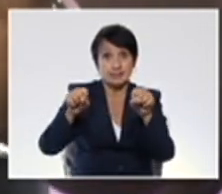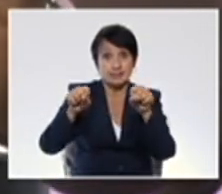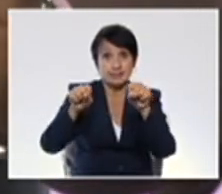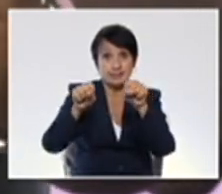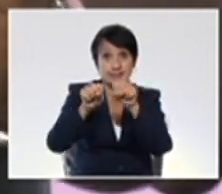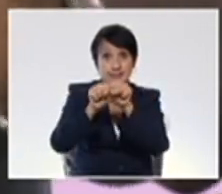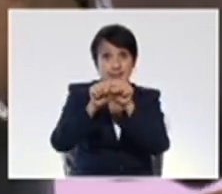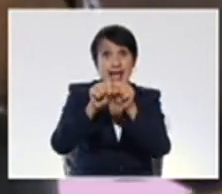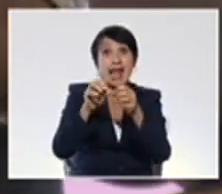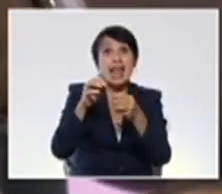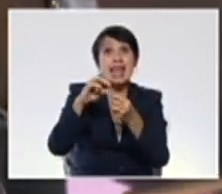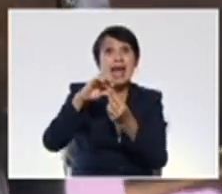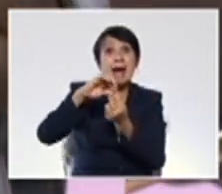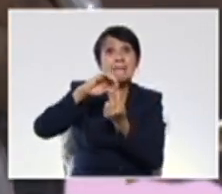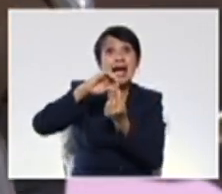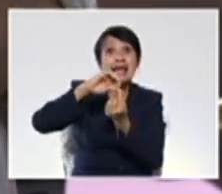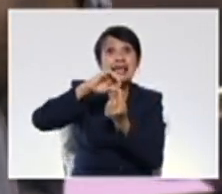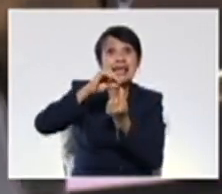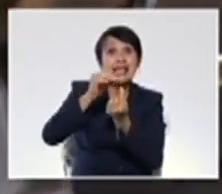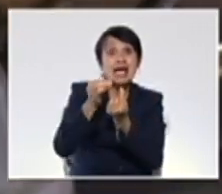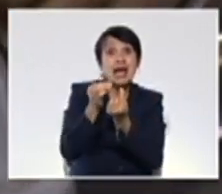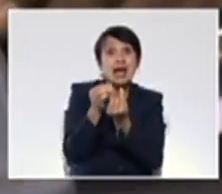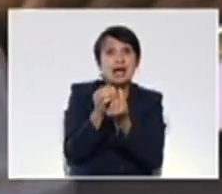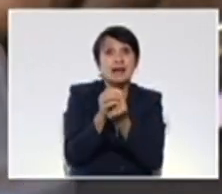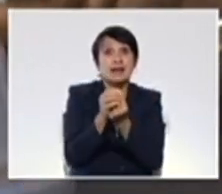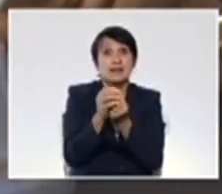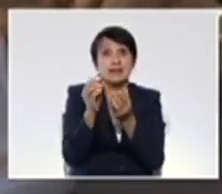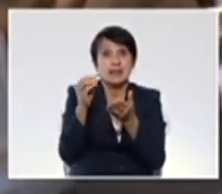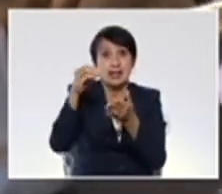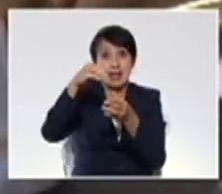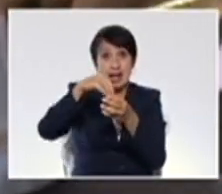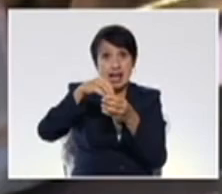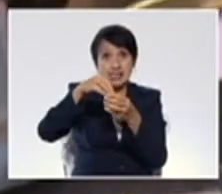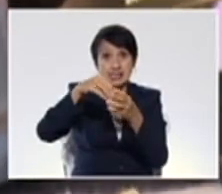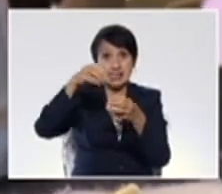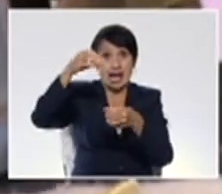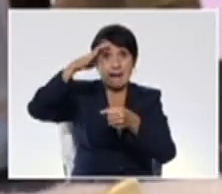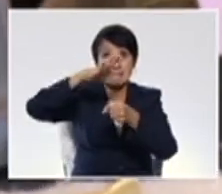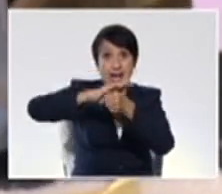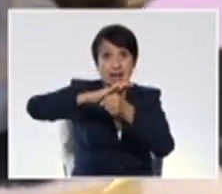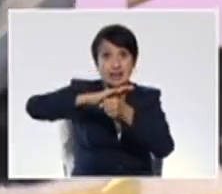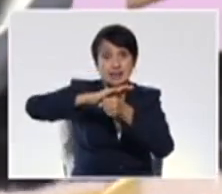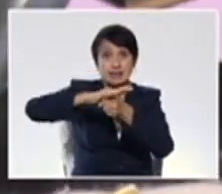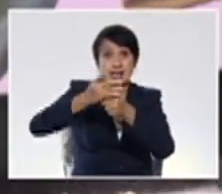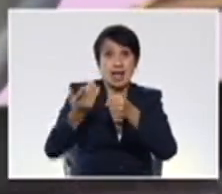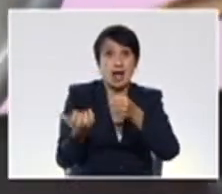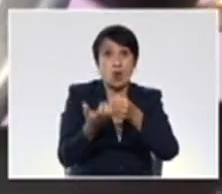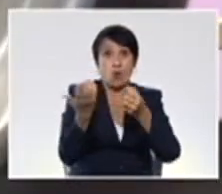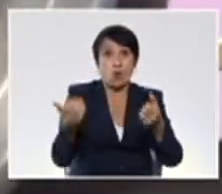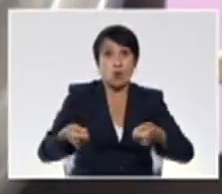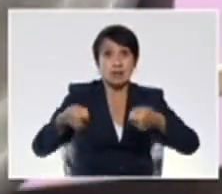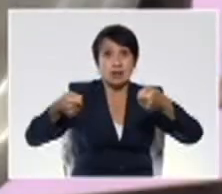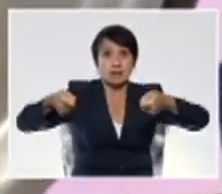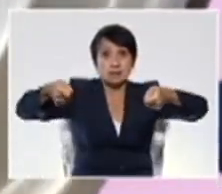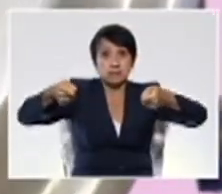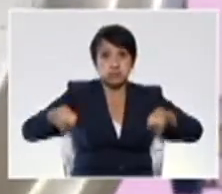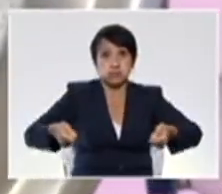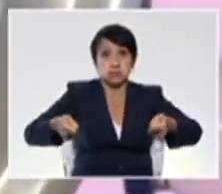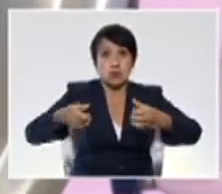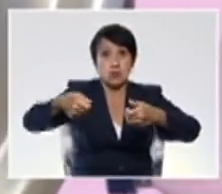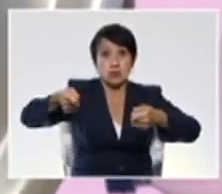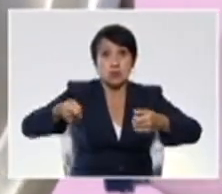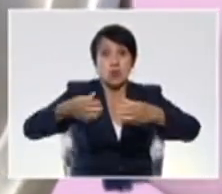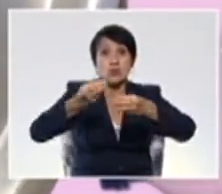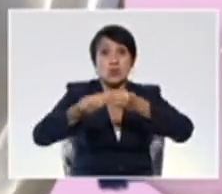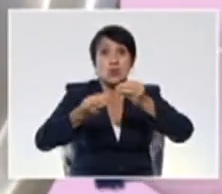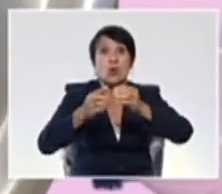La manguera va en la tapa de la olla de presión, lo que nos va a proveer